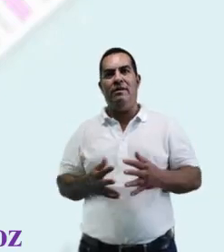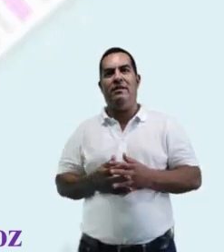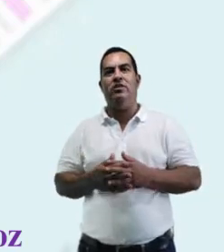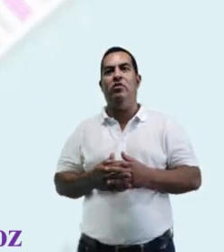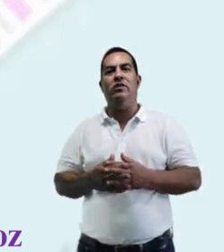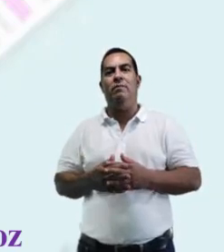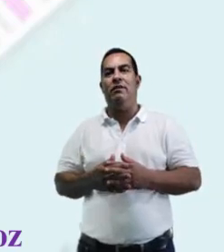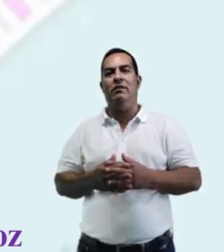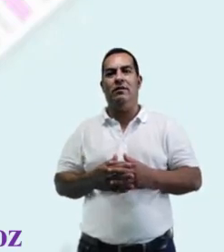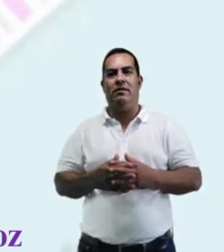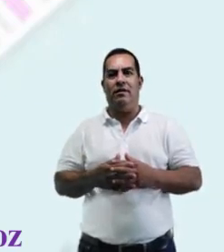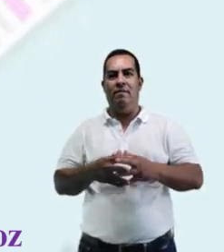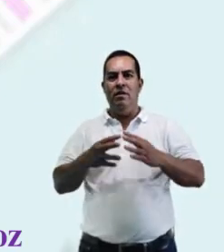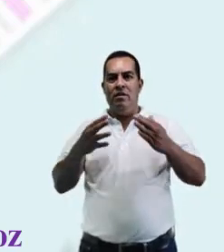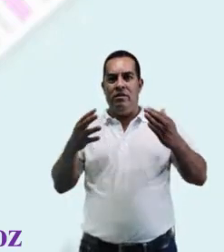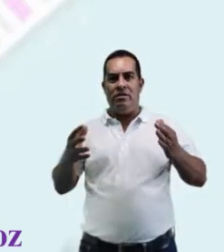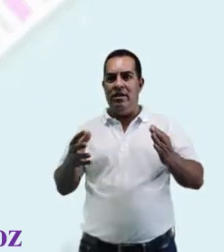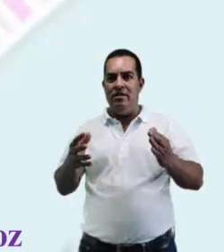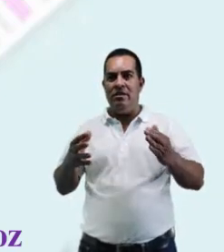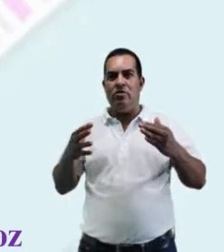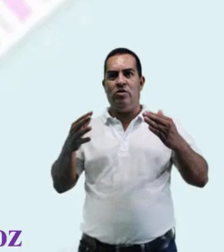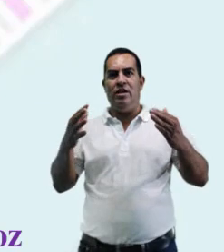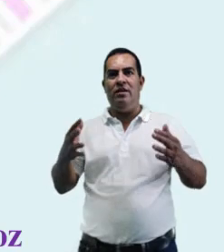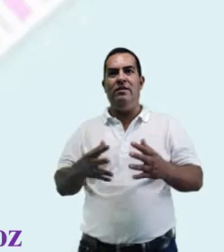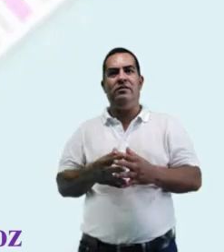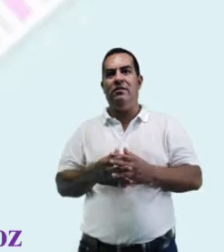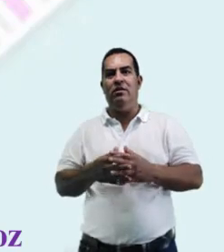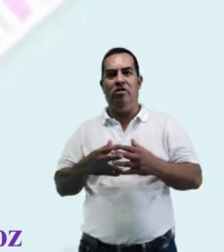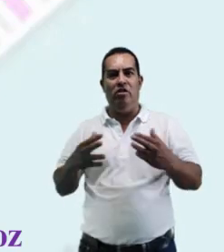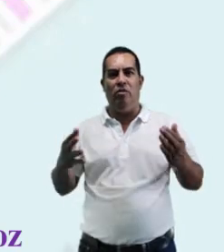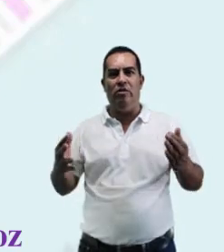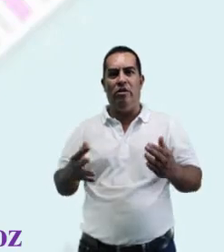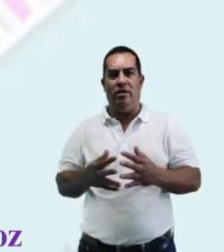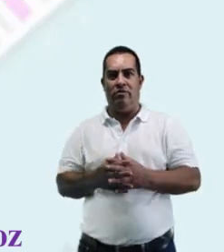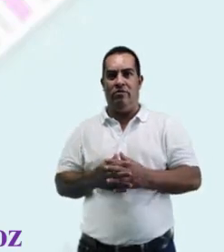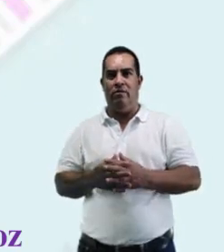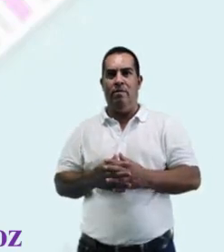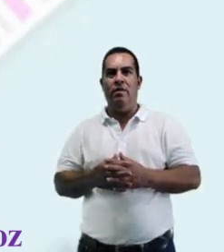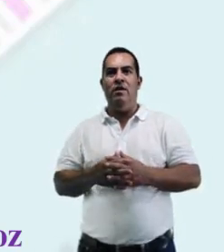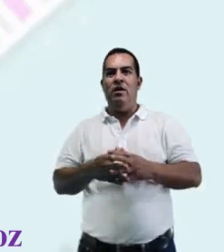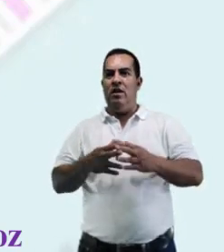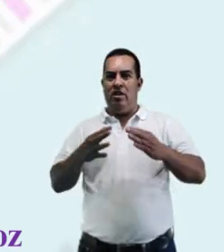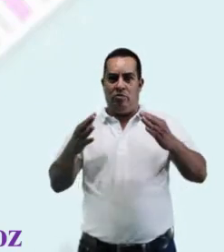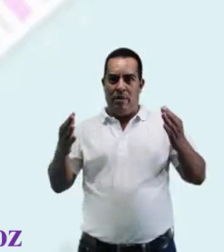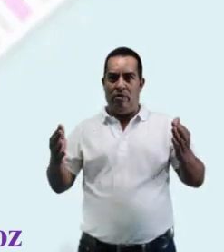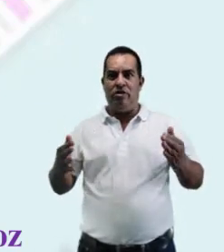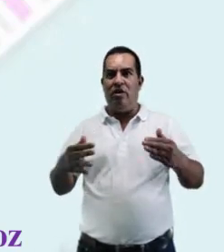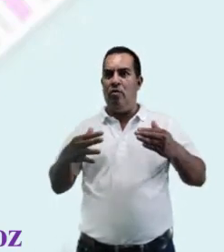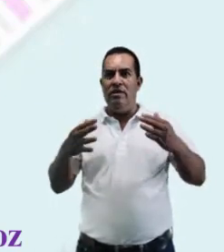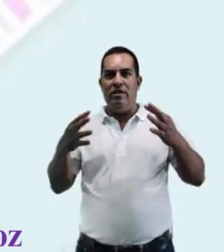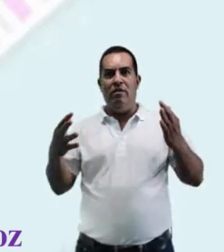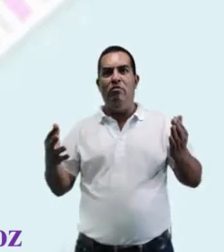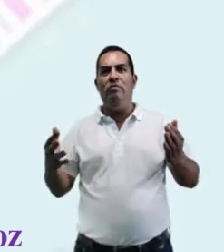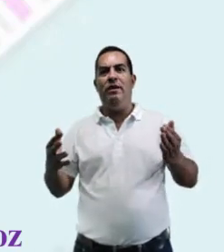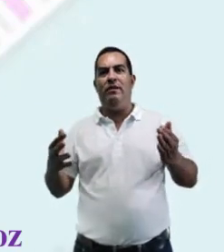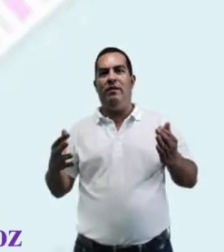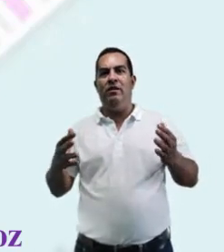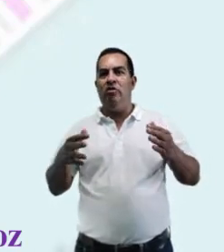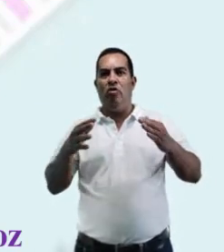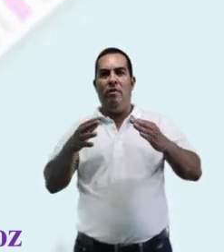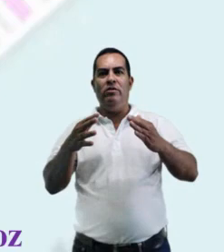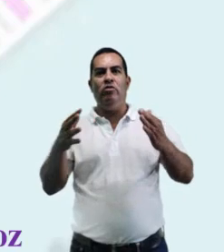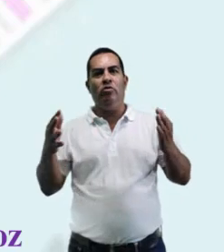a una nueva sesión de aprendizaje de ciencias sociales de noveno grado. Espero se encuentren muy